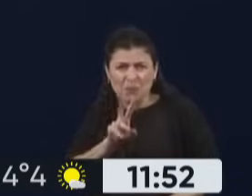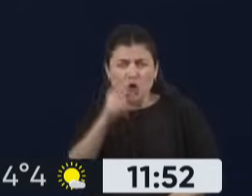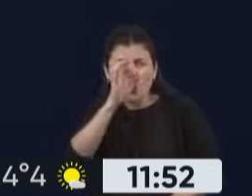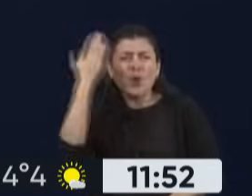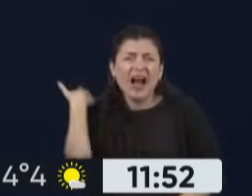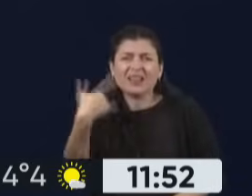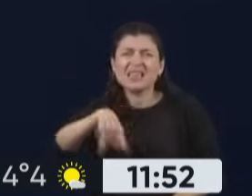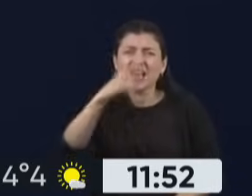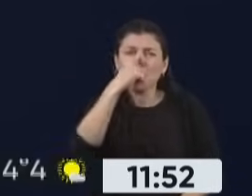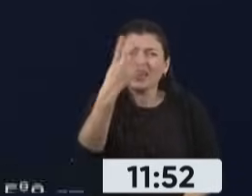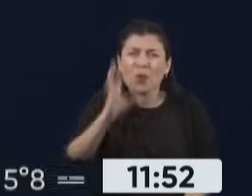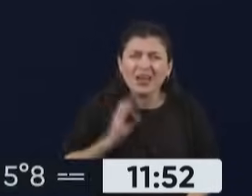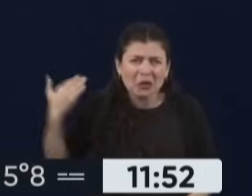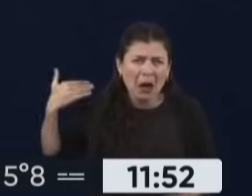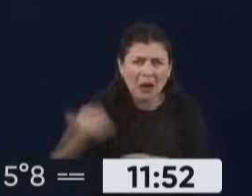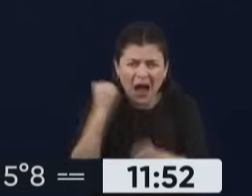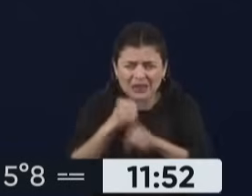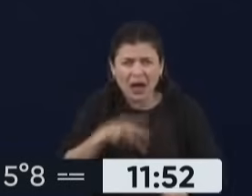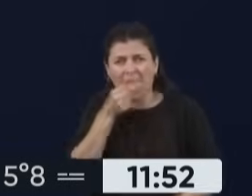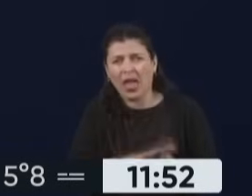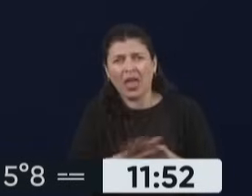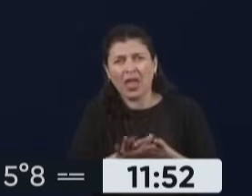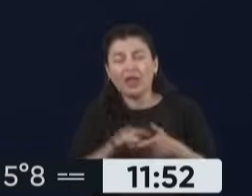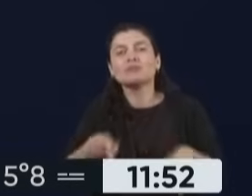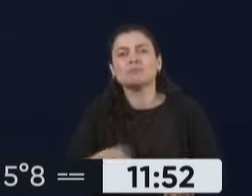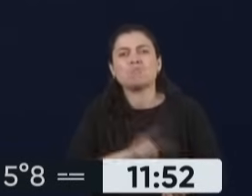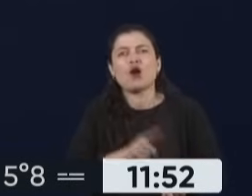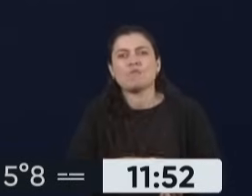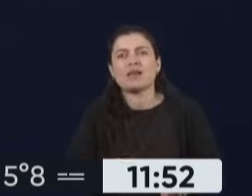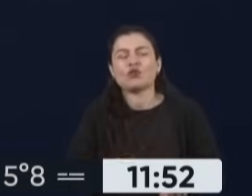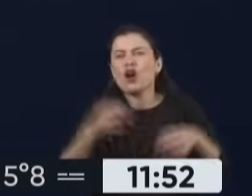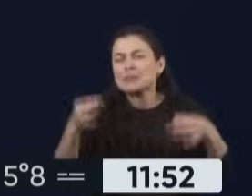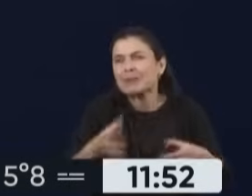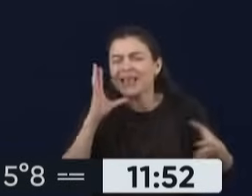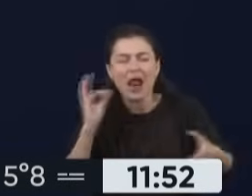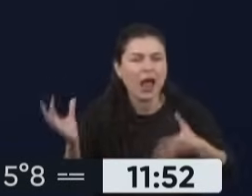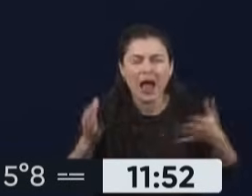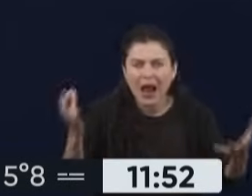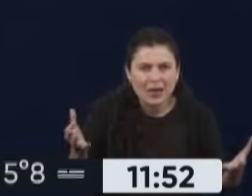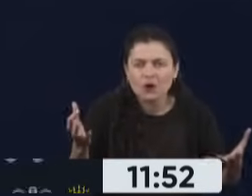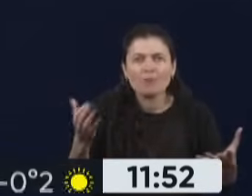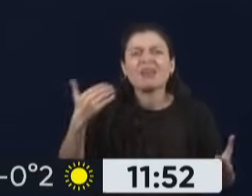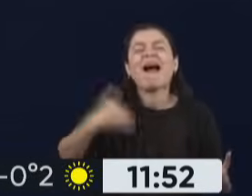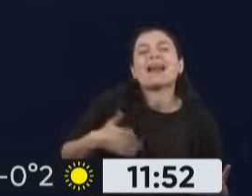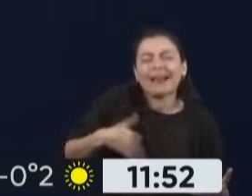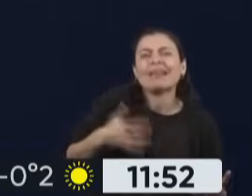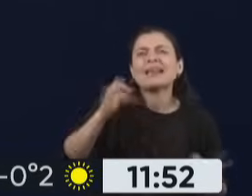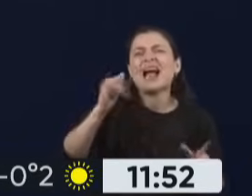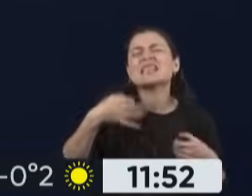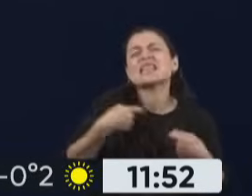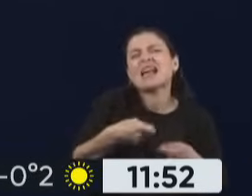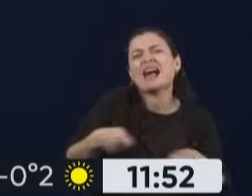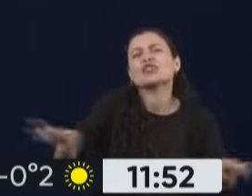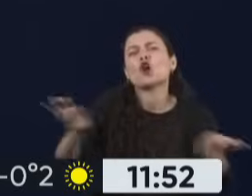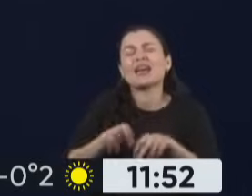hemos visto en términos políticos. Ha habido algún momento en particular que Argentina no tuvo déficit